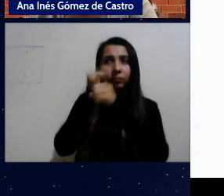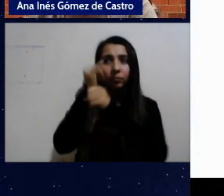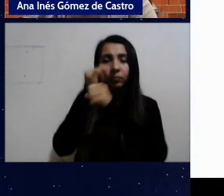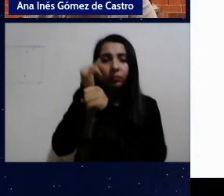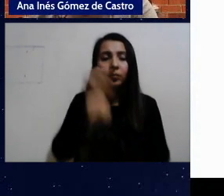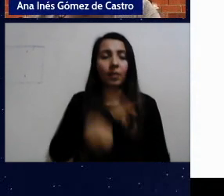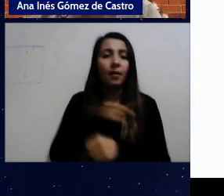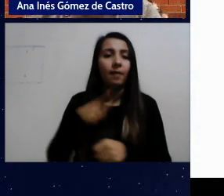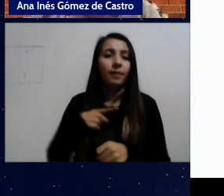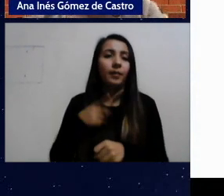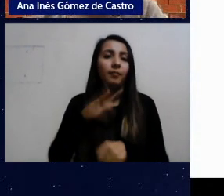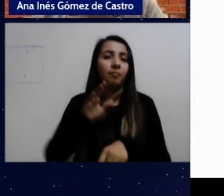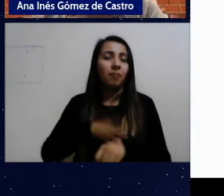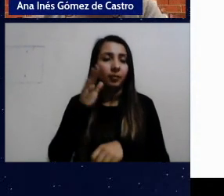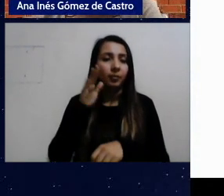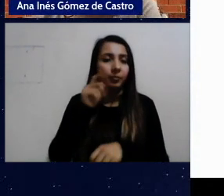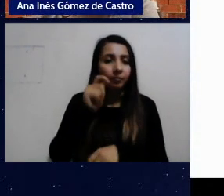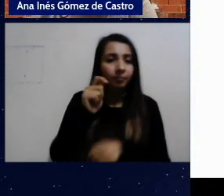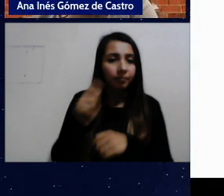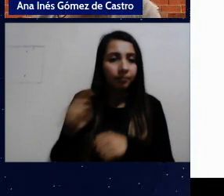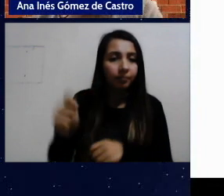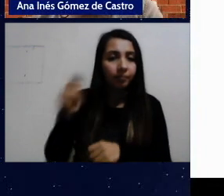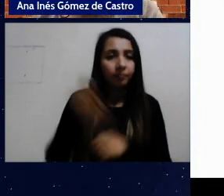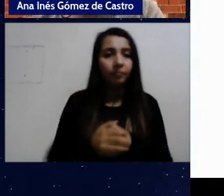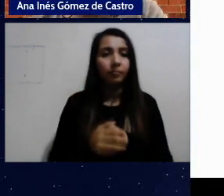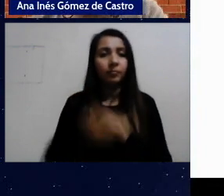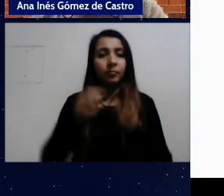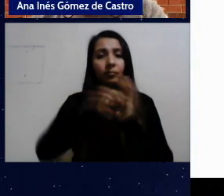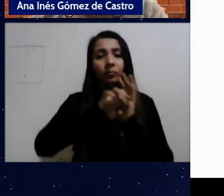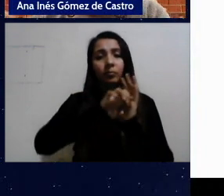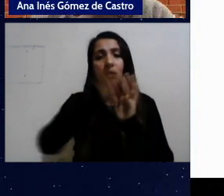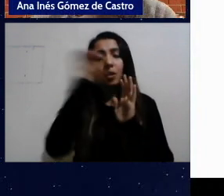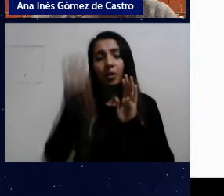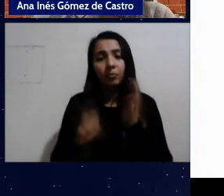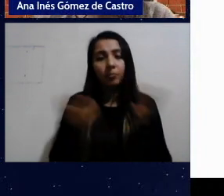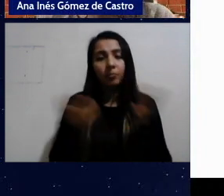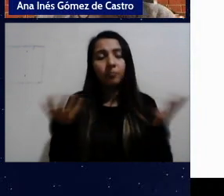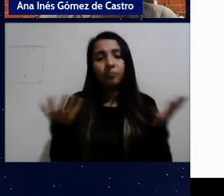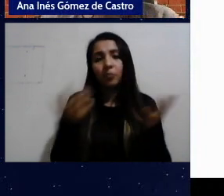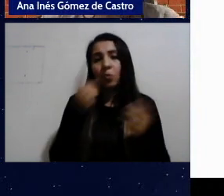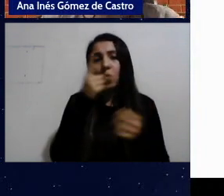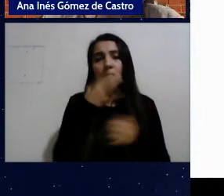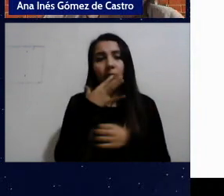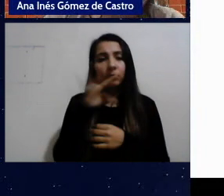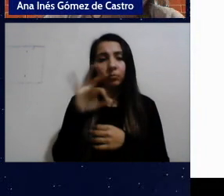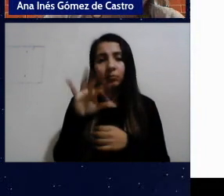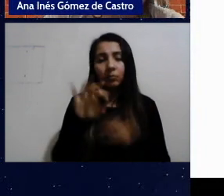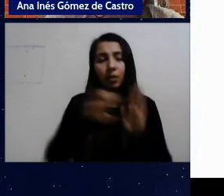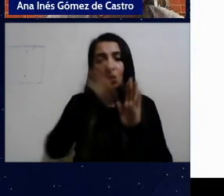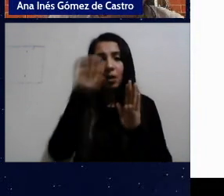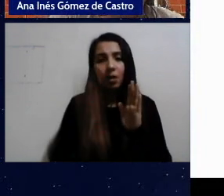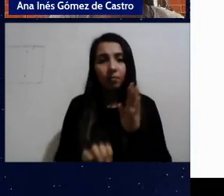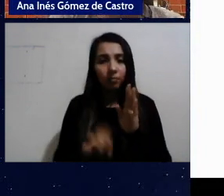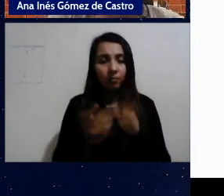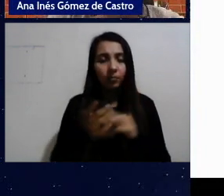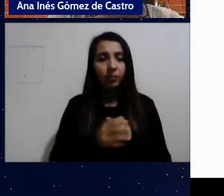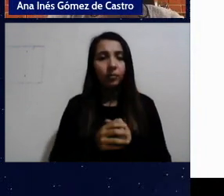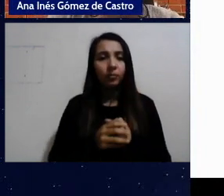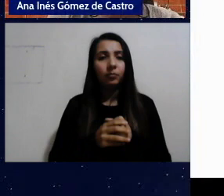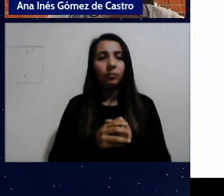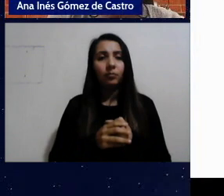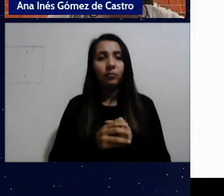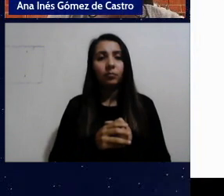un ejemplo clásico que se ha puesto un poco se ha hablado de él